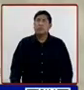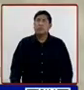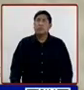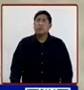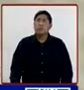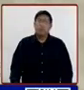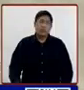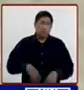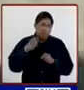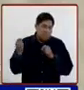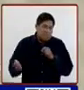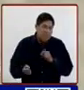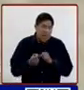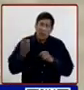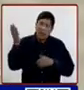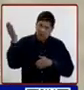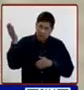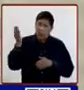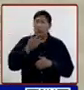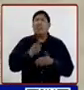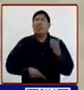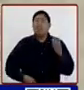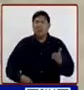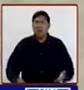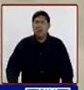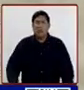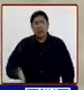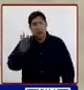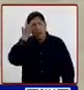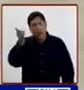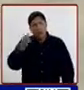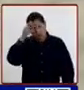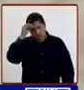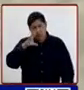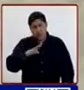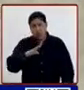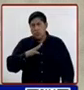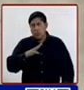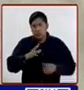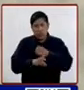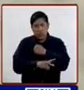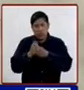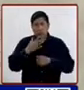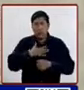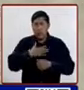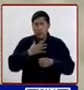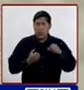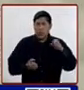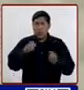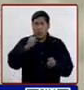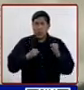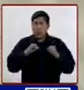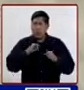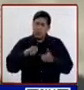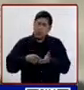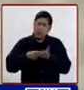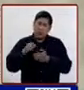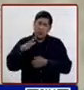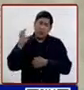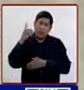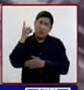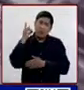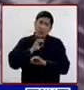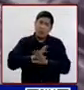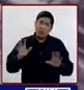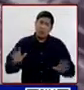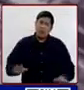Y es venganza. ¿Venganza de qué, señor? Porque el señor que se lo ha llevado en la movilidad, yo le debo 500